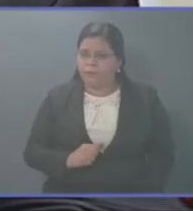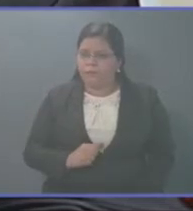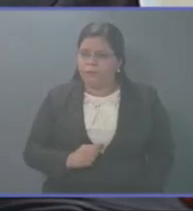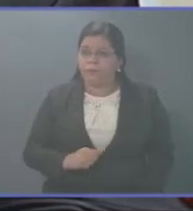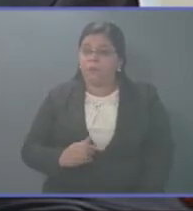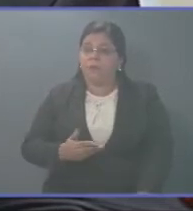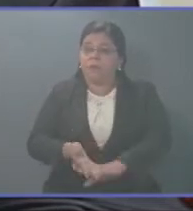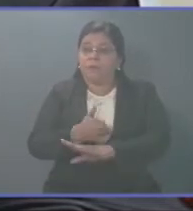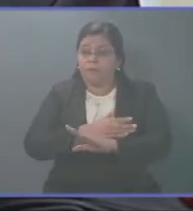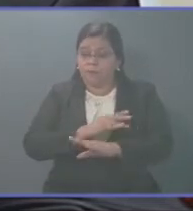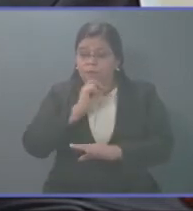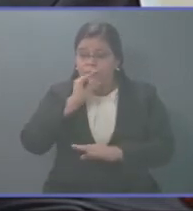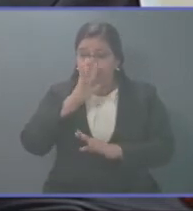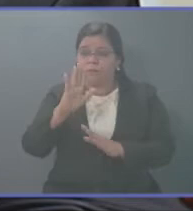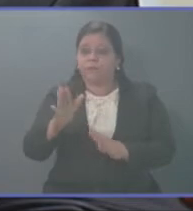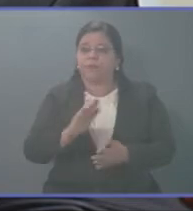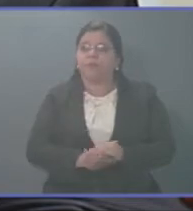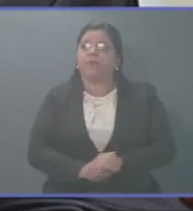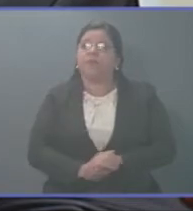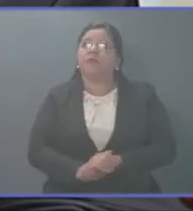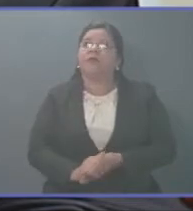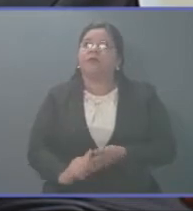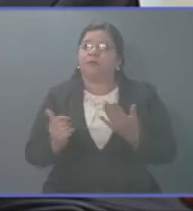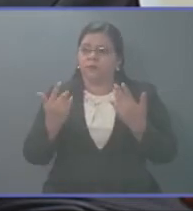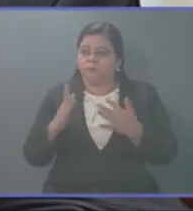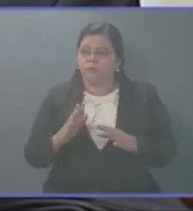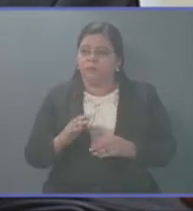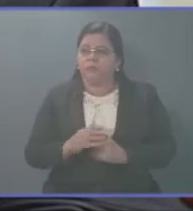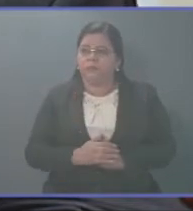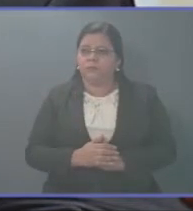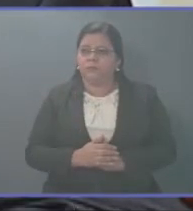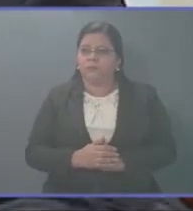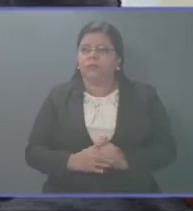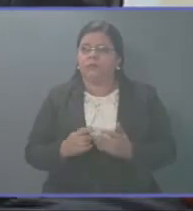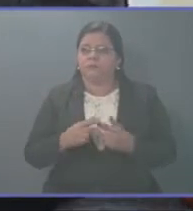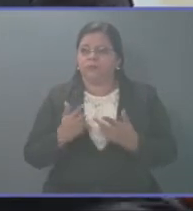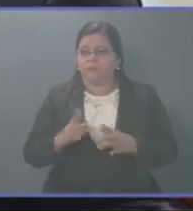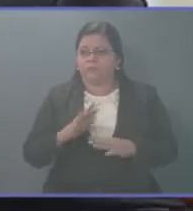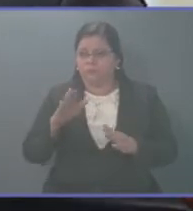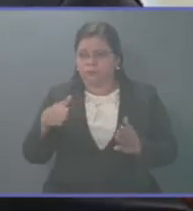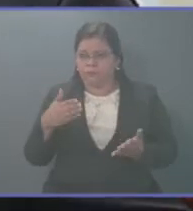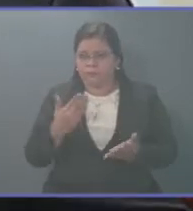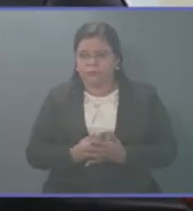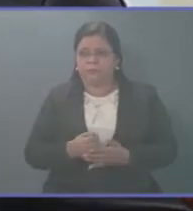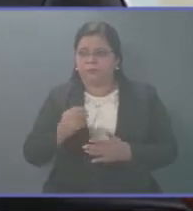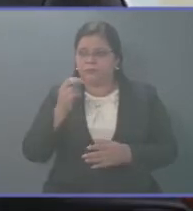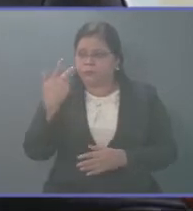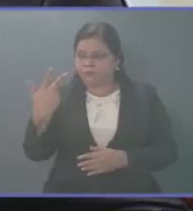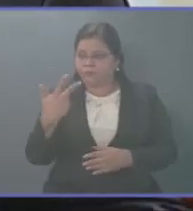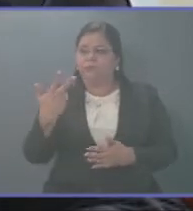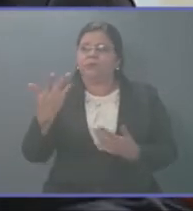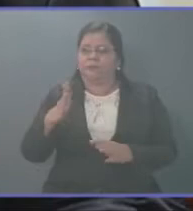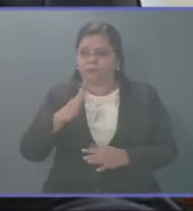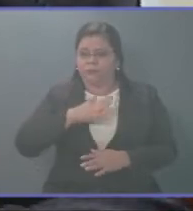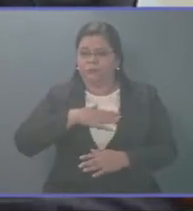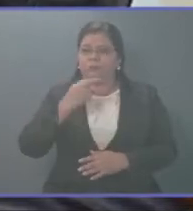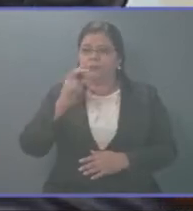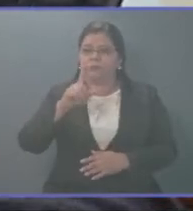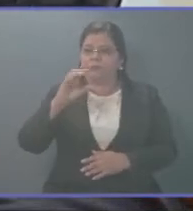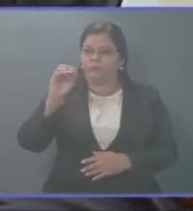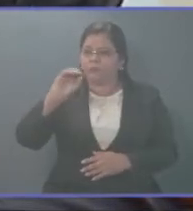manifestó que la planta cuenta con 12 filtros, de los cuales solo 3 funcionan al 100%.